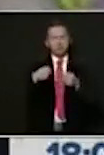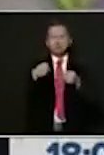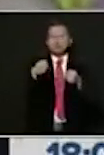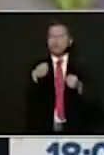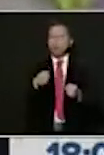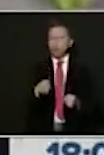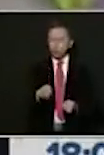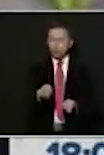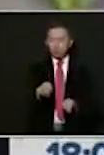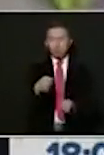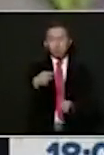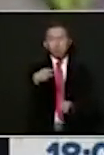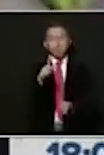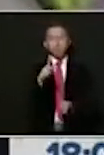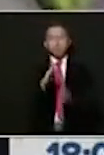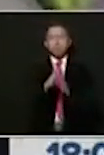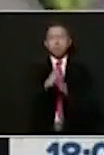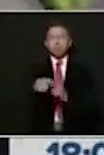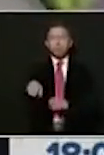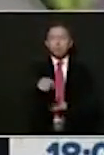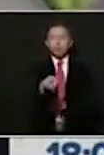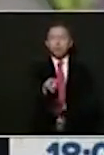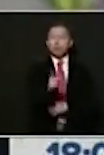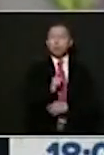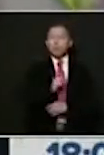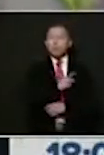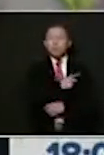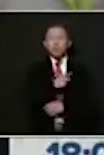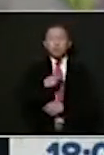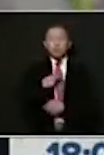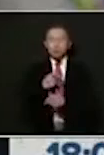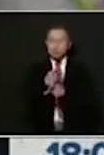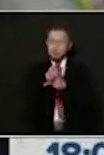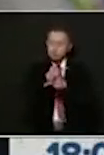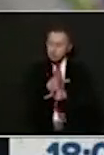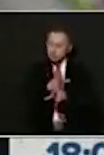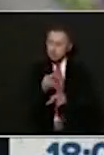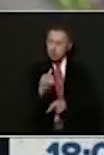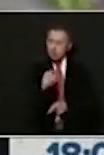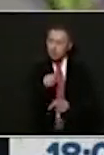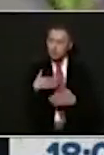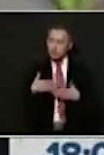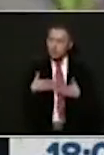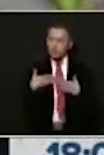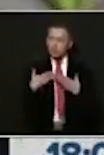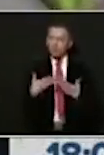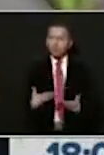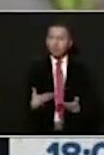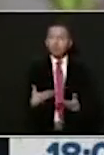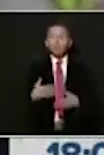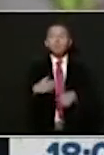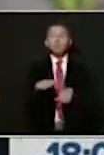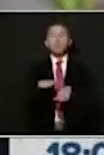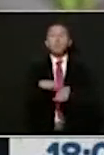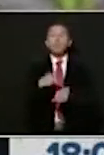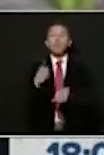Ténganme paciencia y confianza. Porque nos están